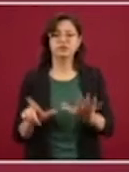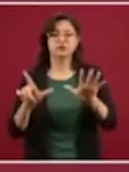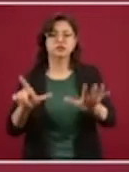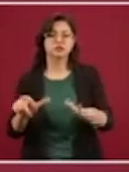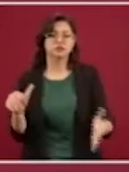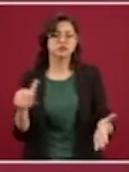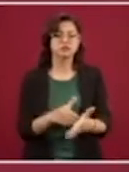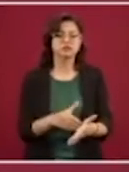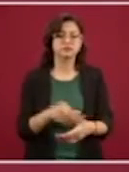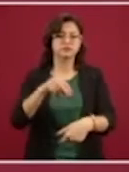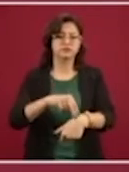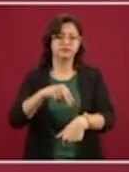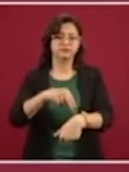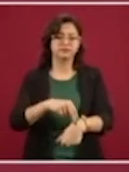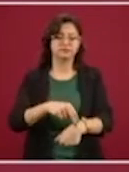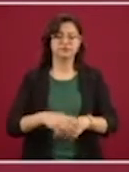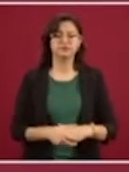7,000 médicos